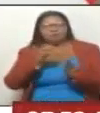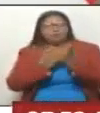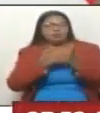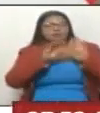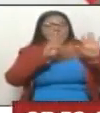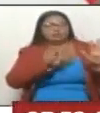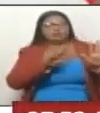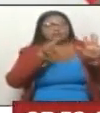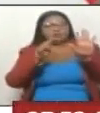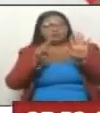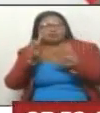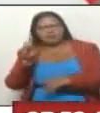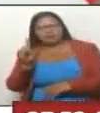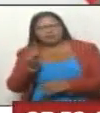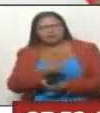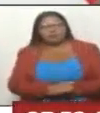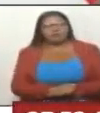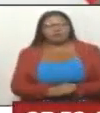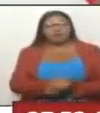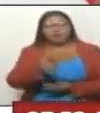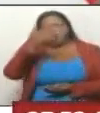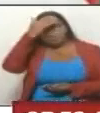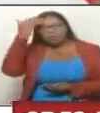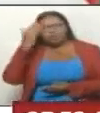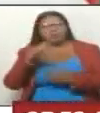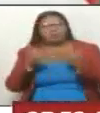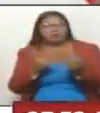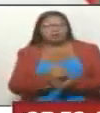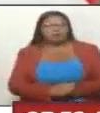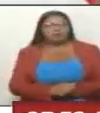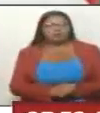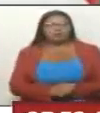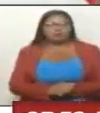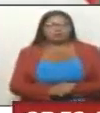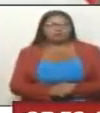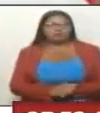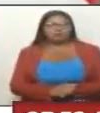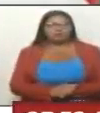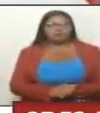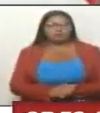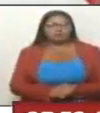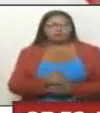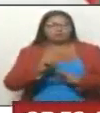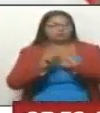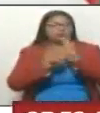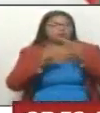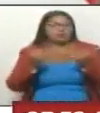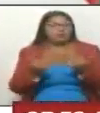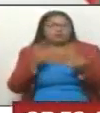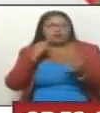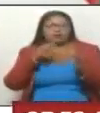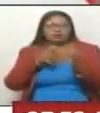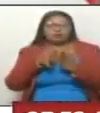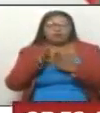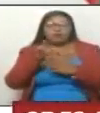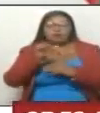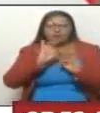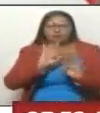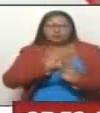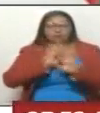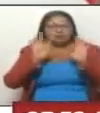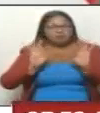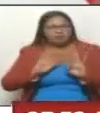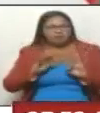de 1961. Olvidando que cuando una constitución deroga a otra, y sobre todo esta, lo que en realidad